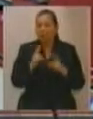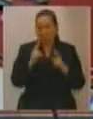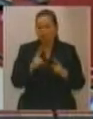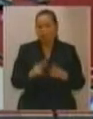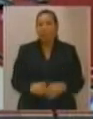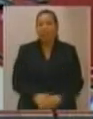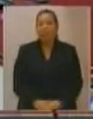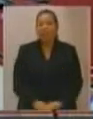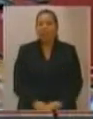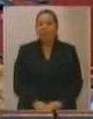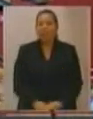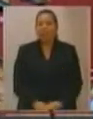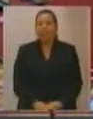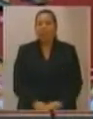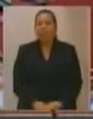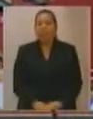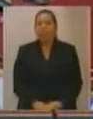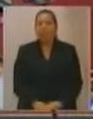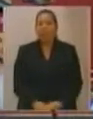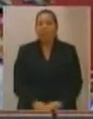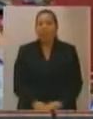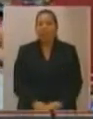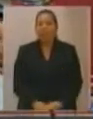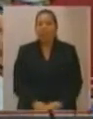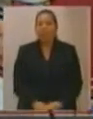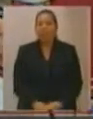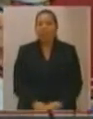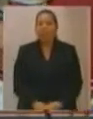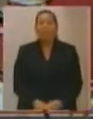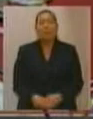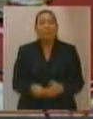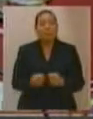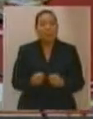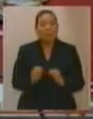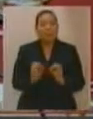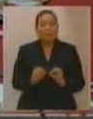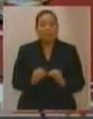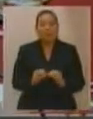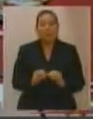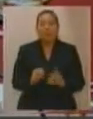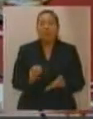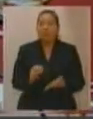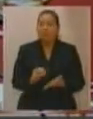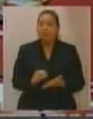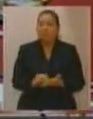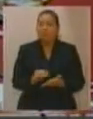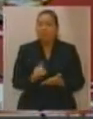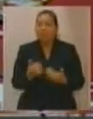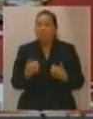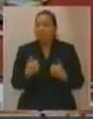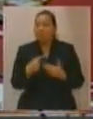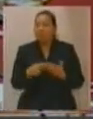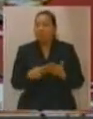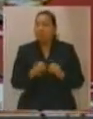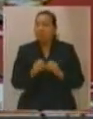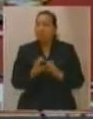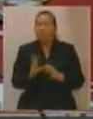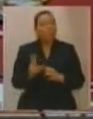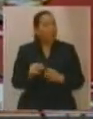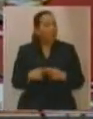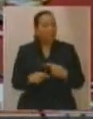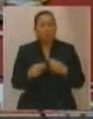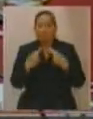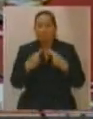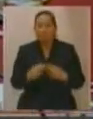señor presidente. Entonces, yo creo que insisto, el proyecto que he presentado y que además debo aclarar nuevamente, no viene